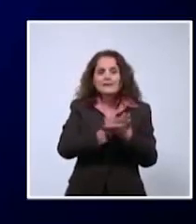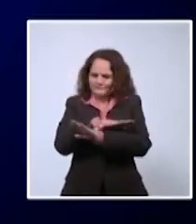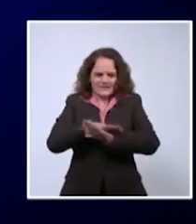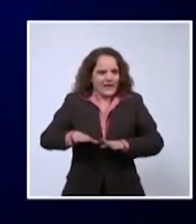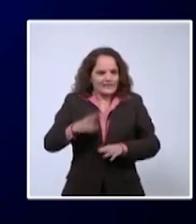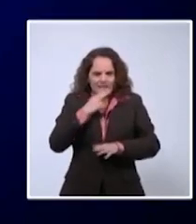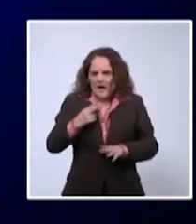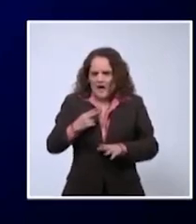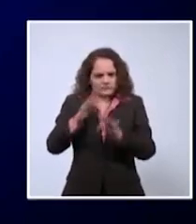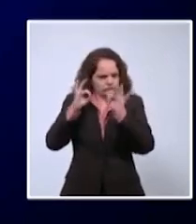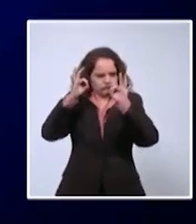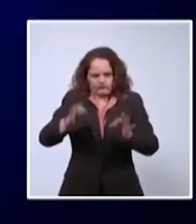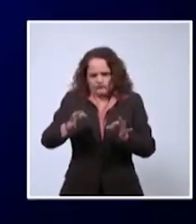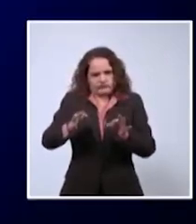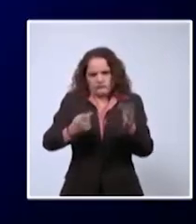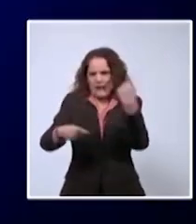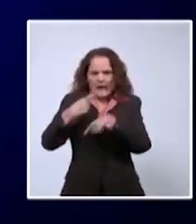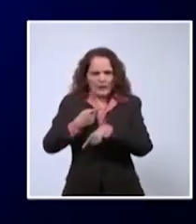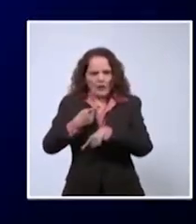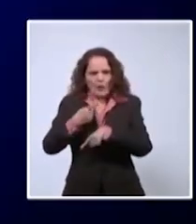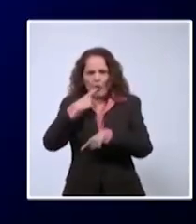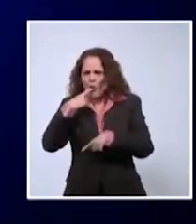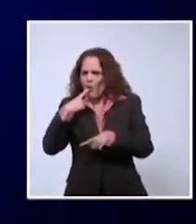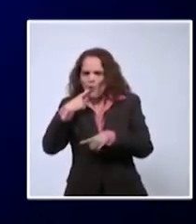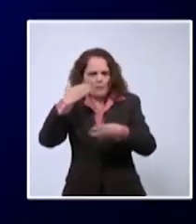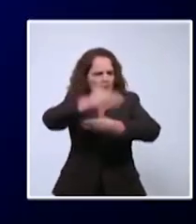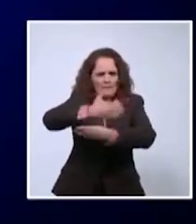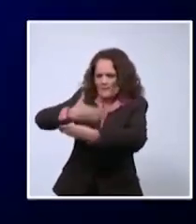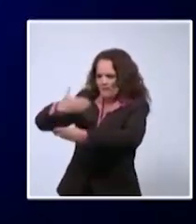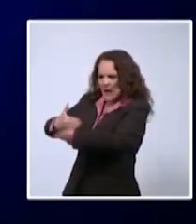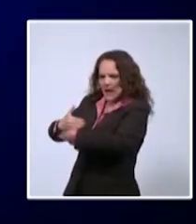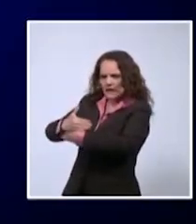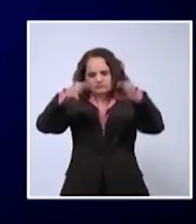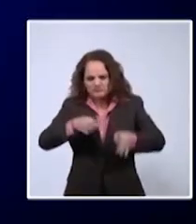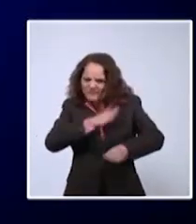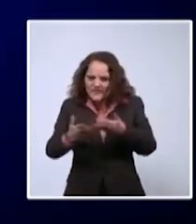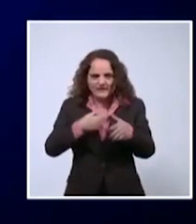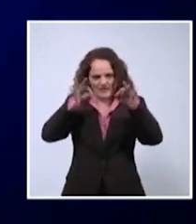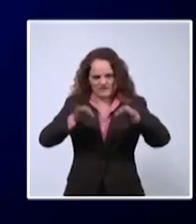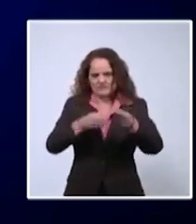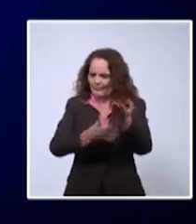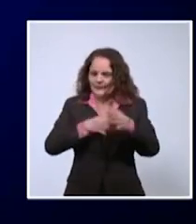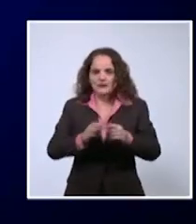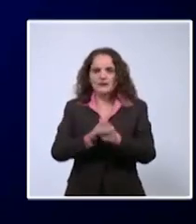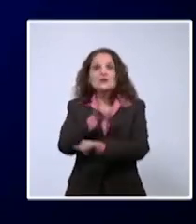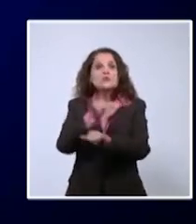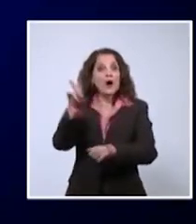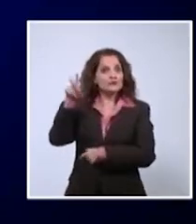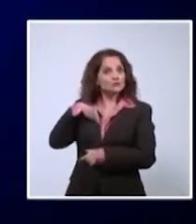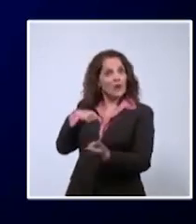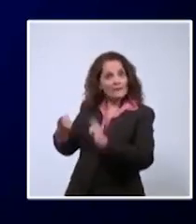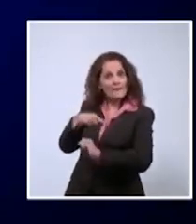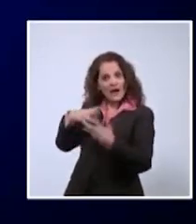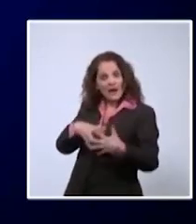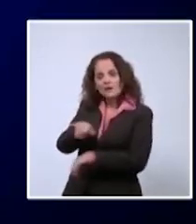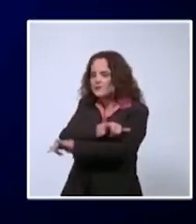Trump. Un parón de verdad, las costas bloqueadas, no entra nada para acá adentro, no sale nada para afuera. Como hicieron con Venezuela en su momento, esto, todo el